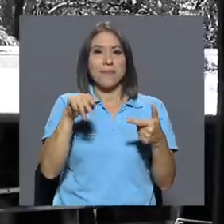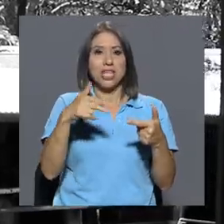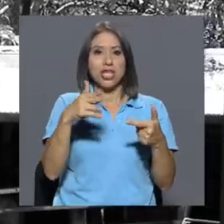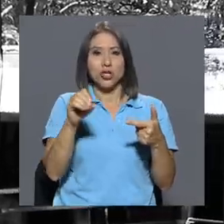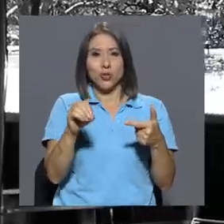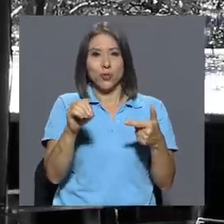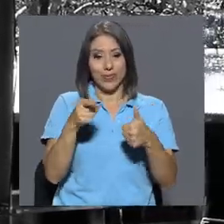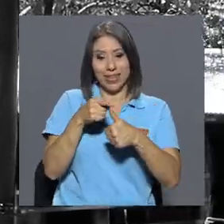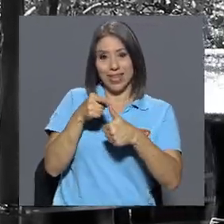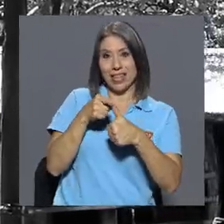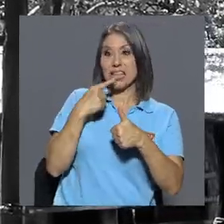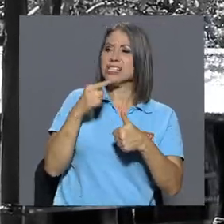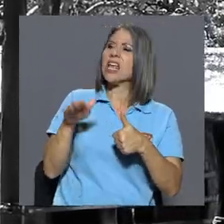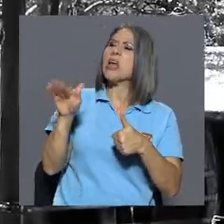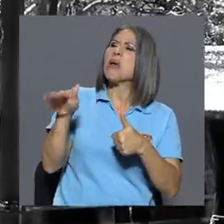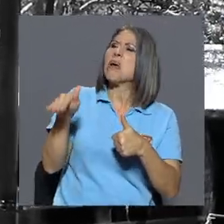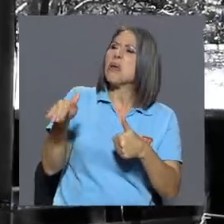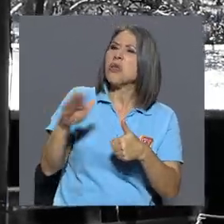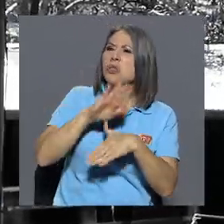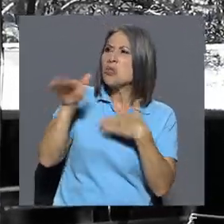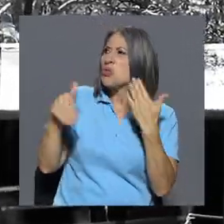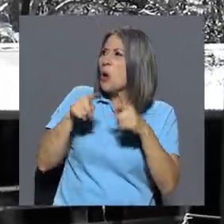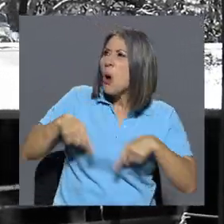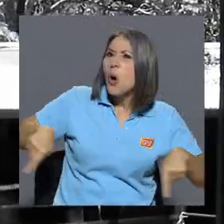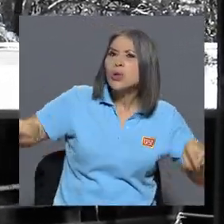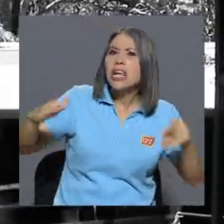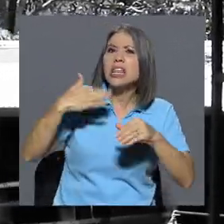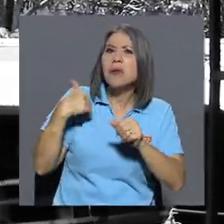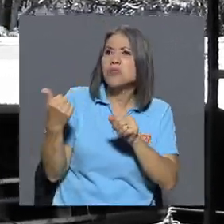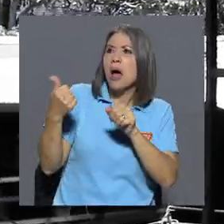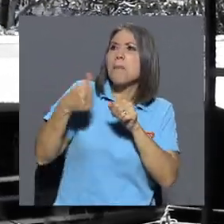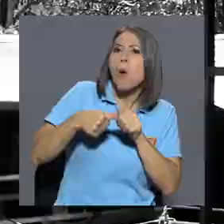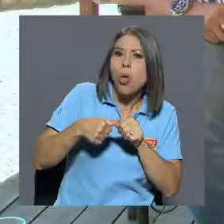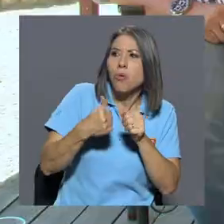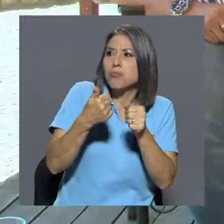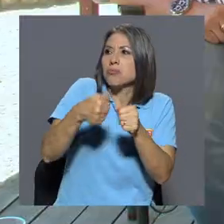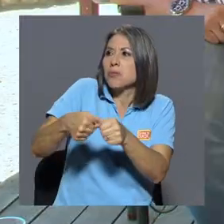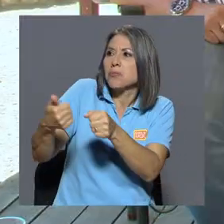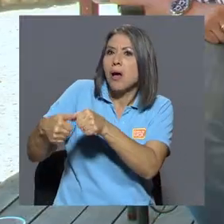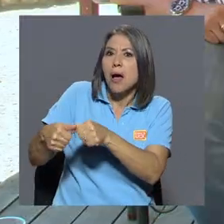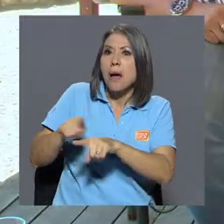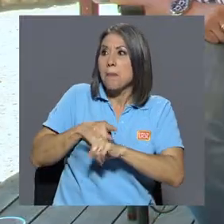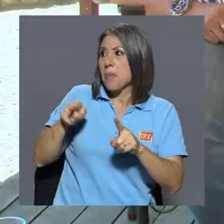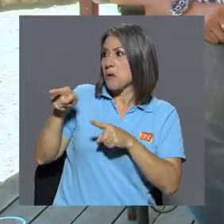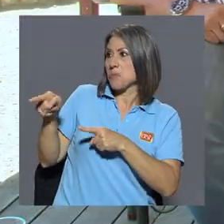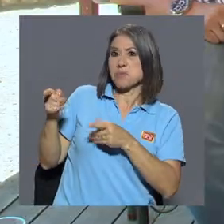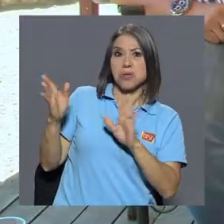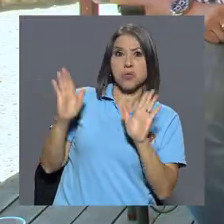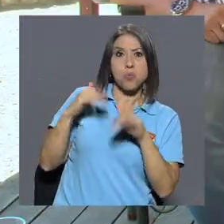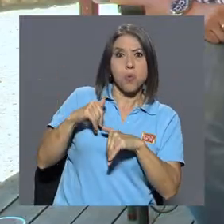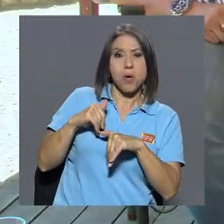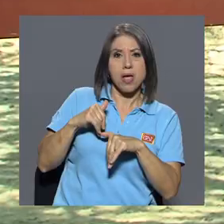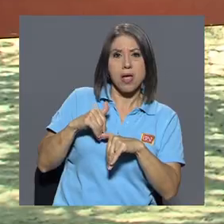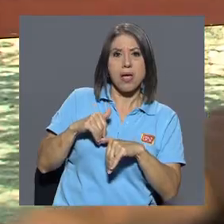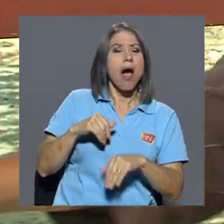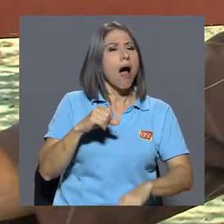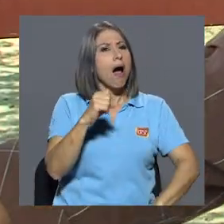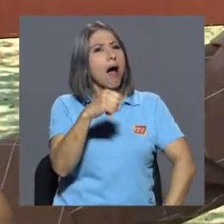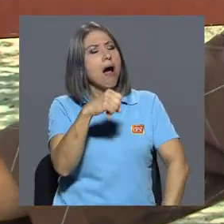dice Olegario, Mincho, todos aquí tenemos apodo, menos González. Vos sabés que